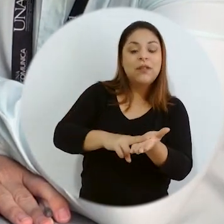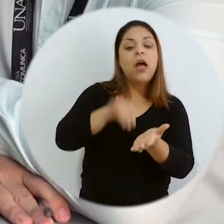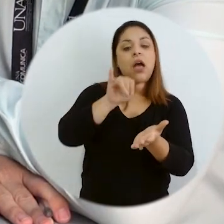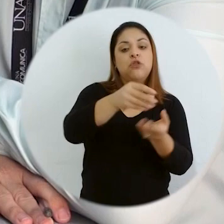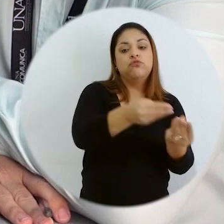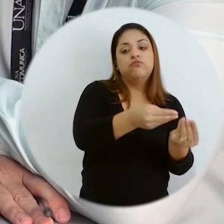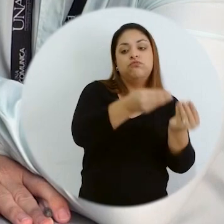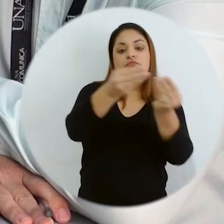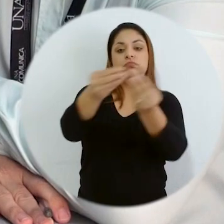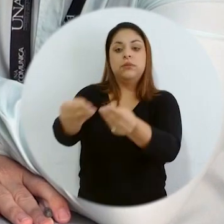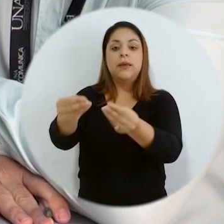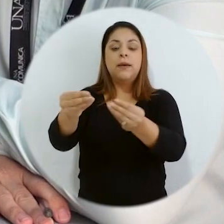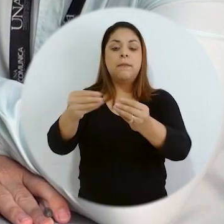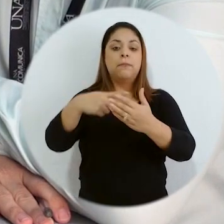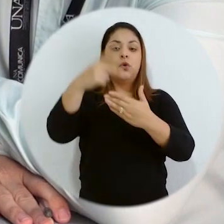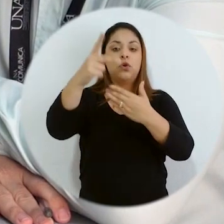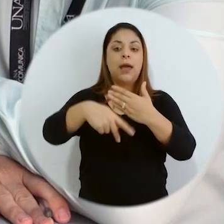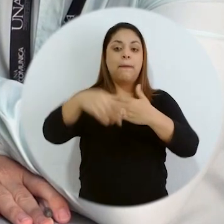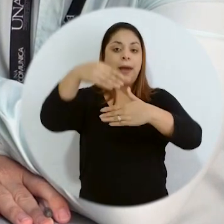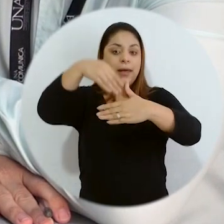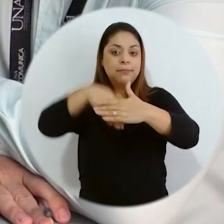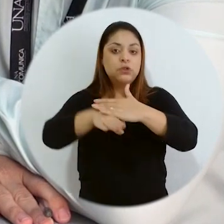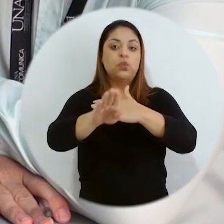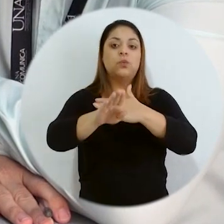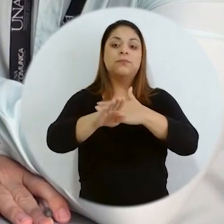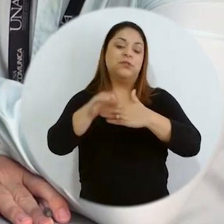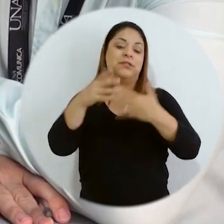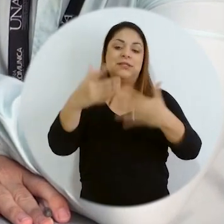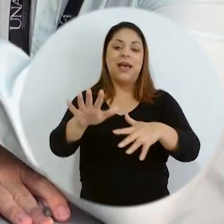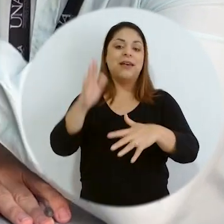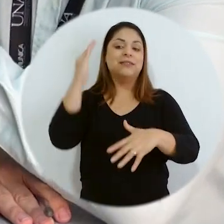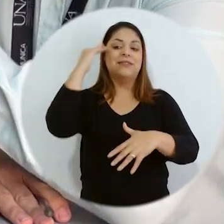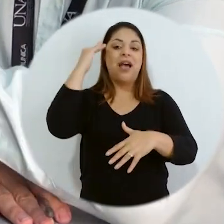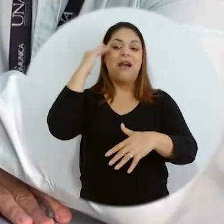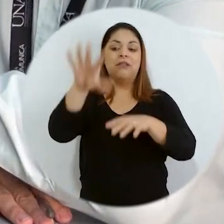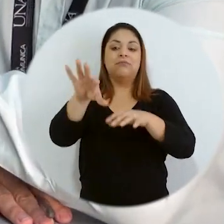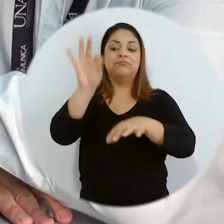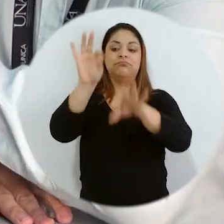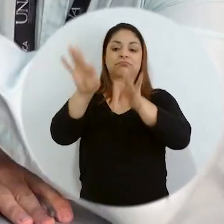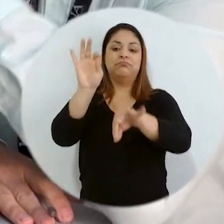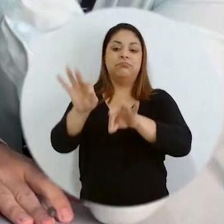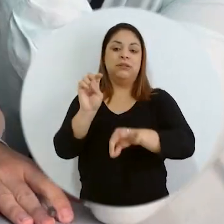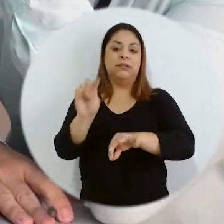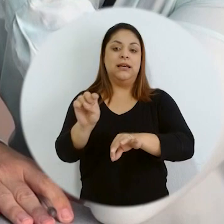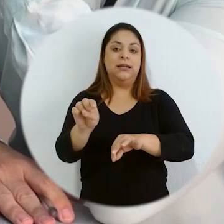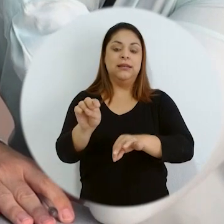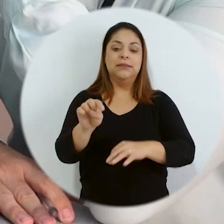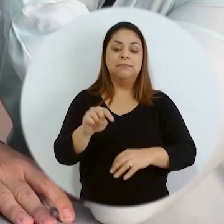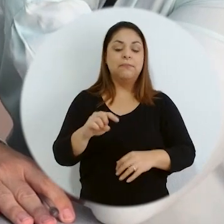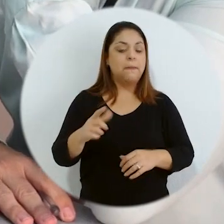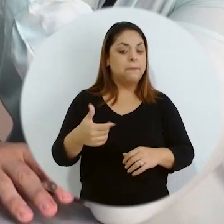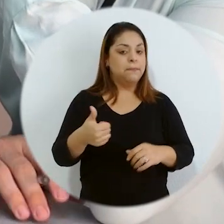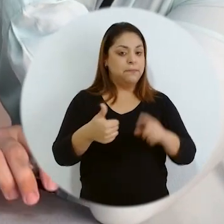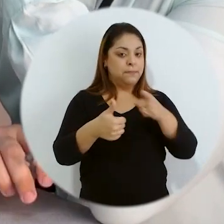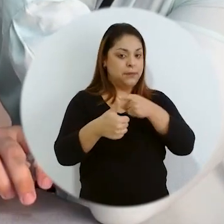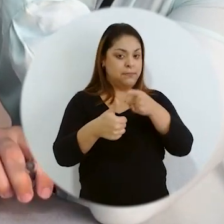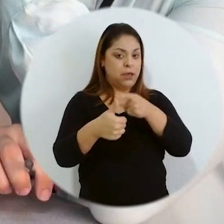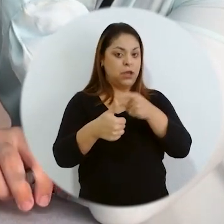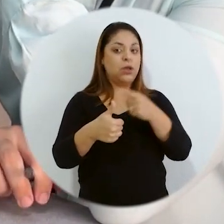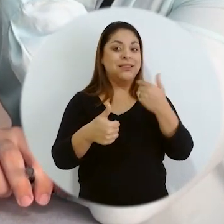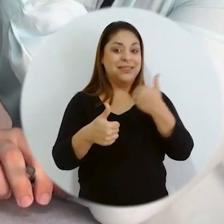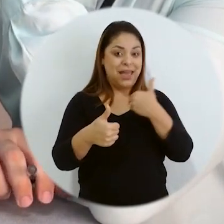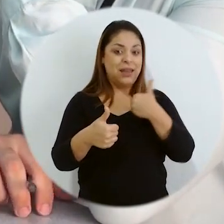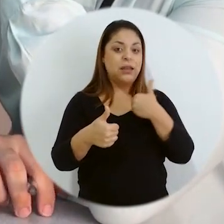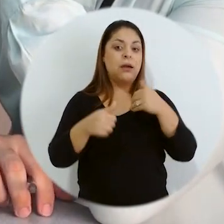pues esos datos pasan al programa y son el primer contacto. Es un primer filtro ya que se tiene. Exactamente. Esos son los primeros que tienen